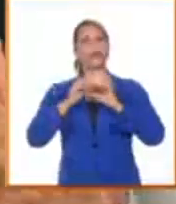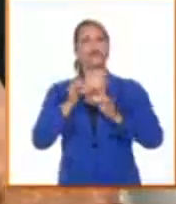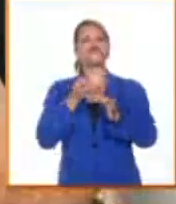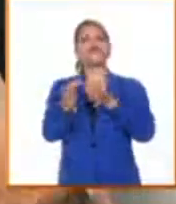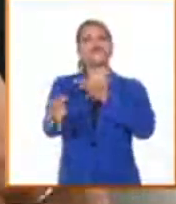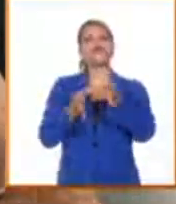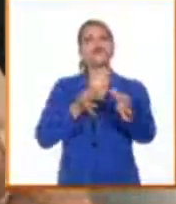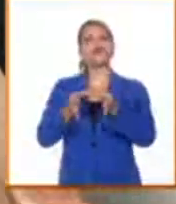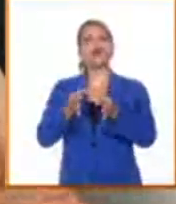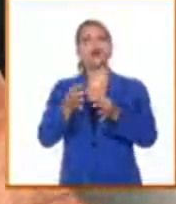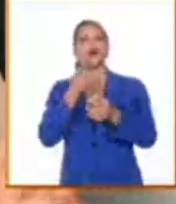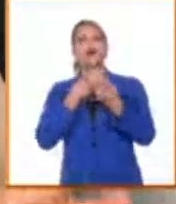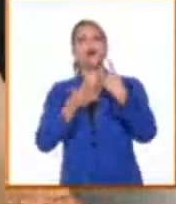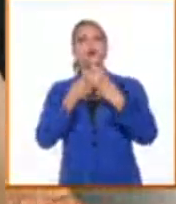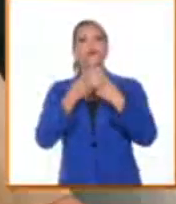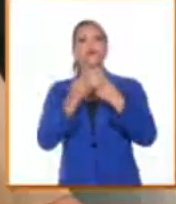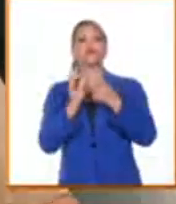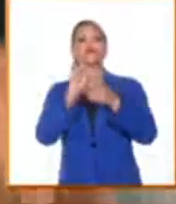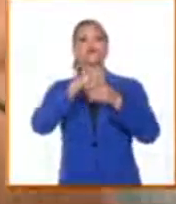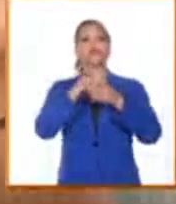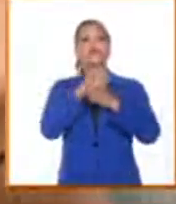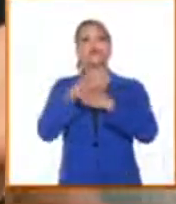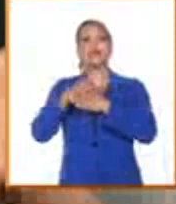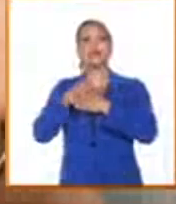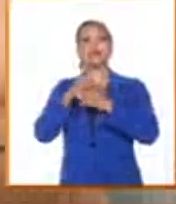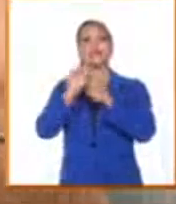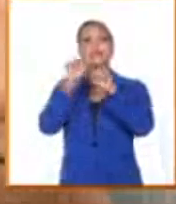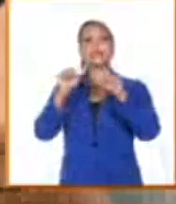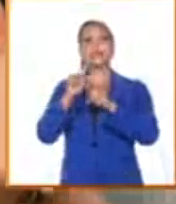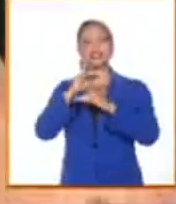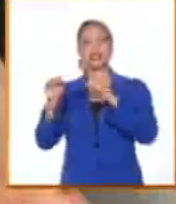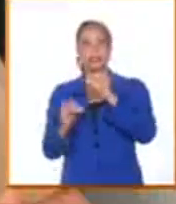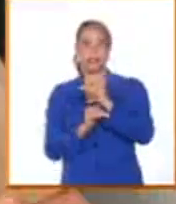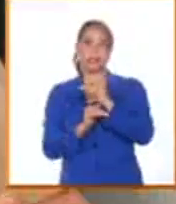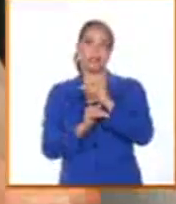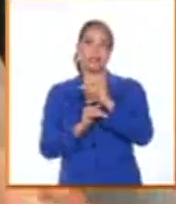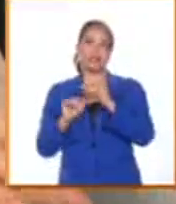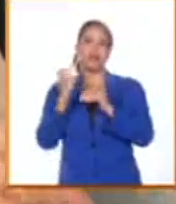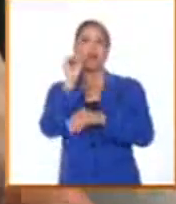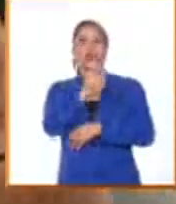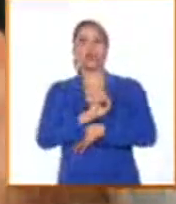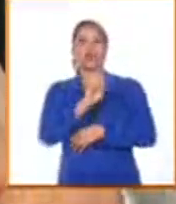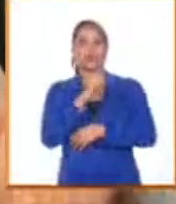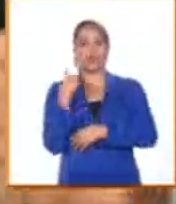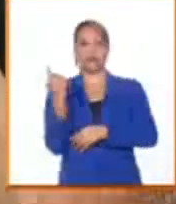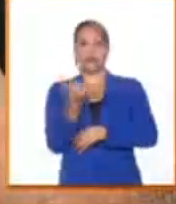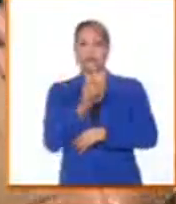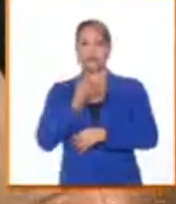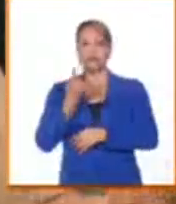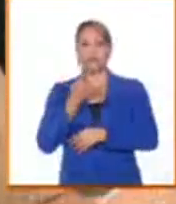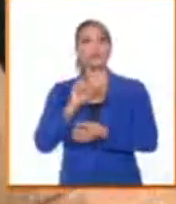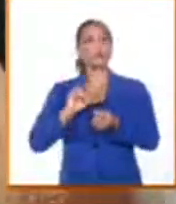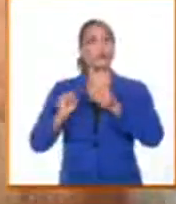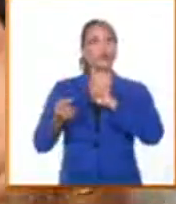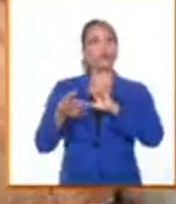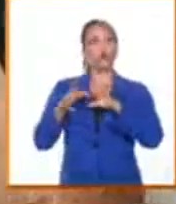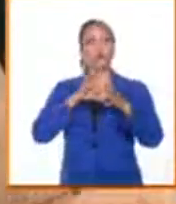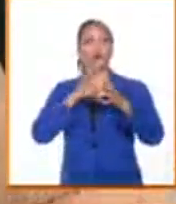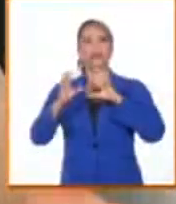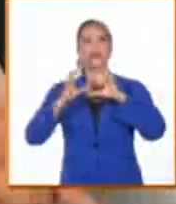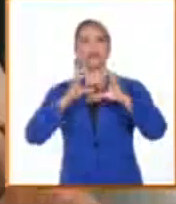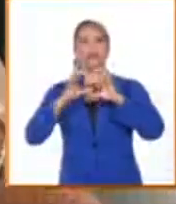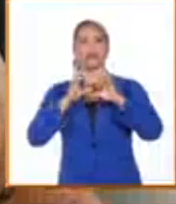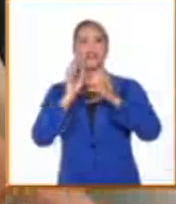sistema articulando diferentes subsistemas. El subsistema, digamos, organizacional, que tiene sus mecanismos de comunicación